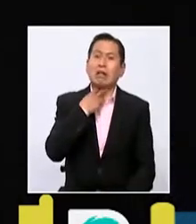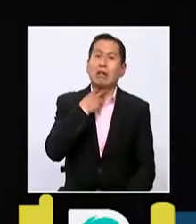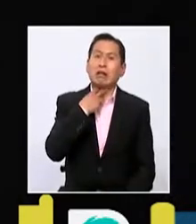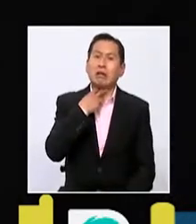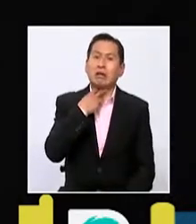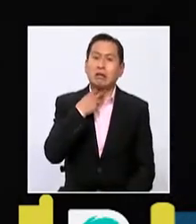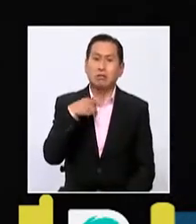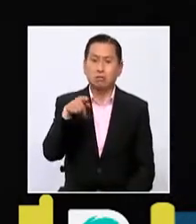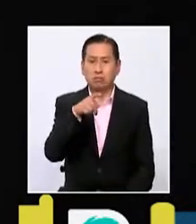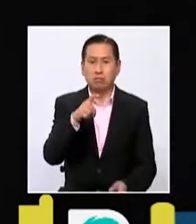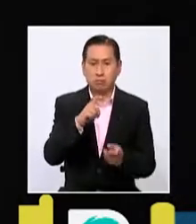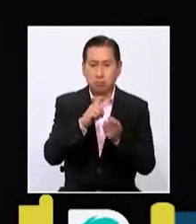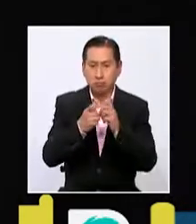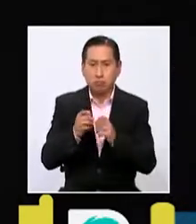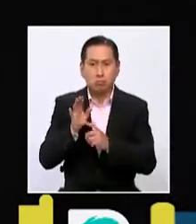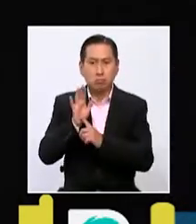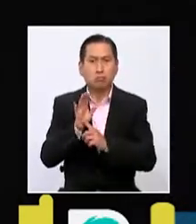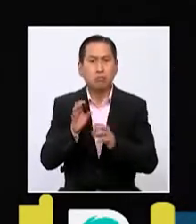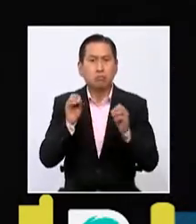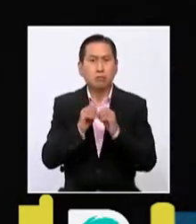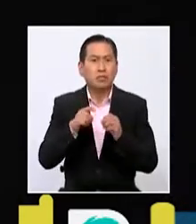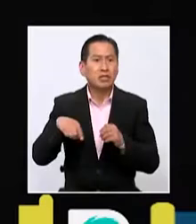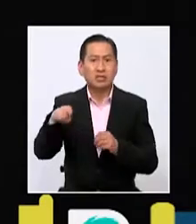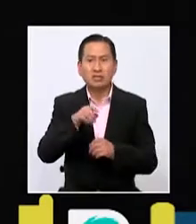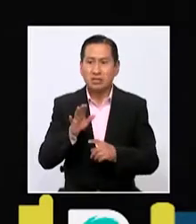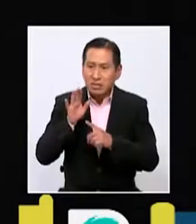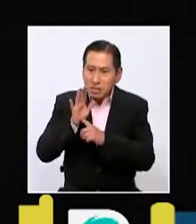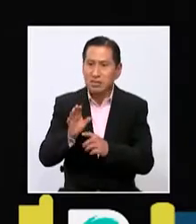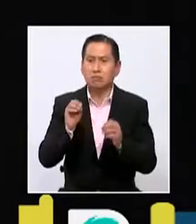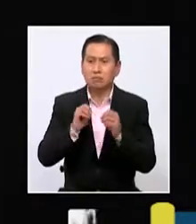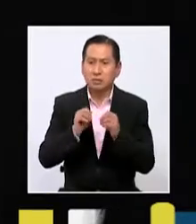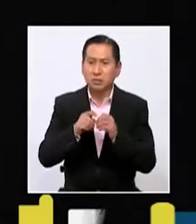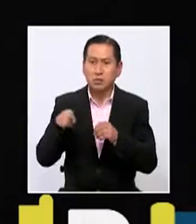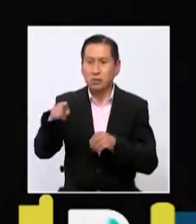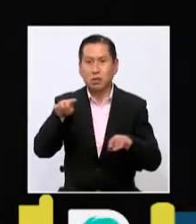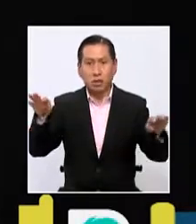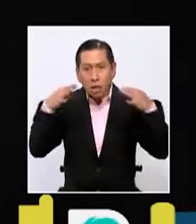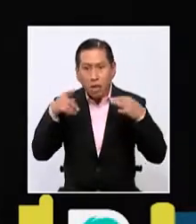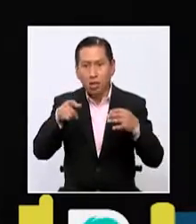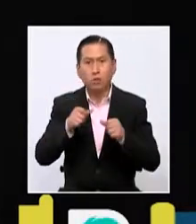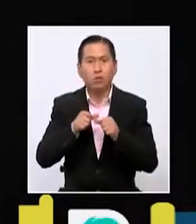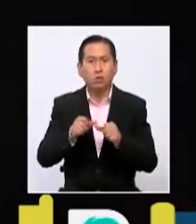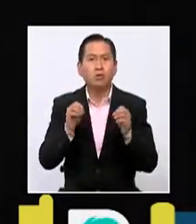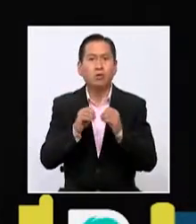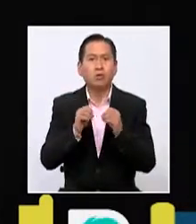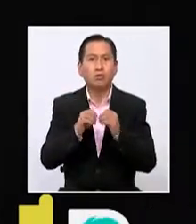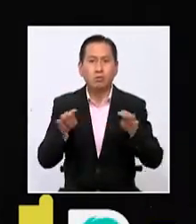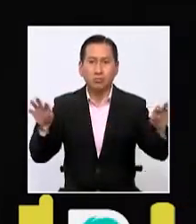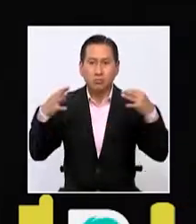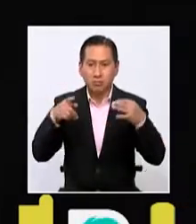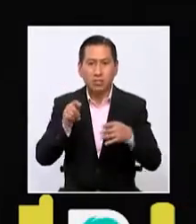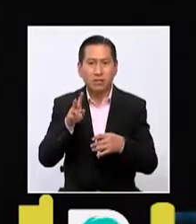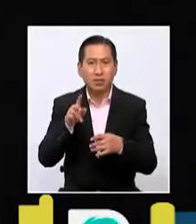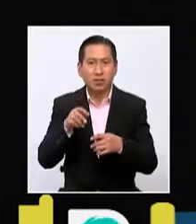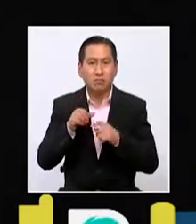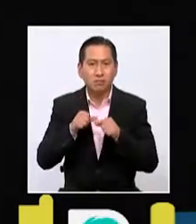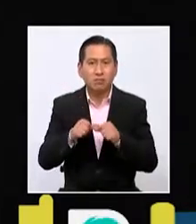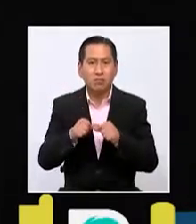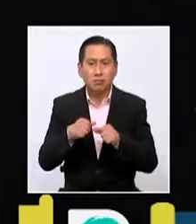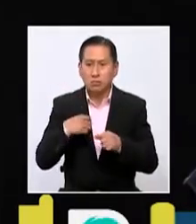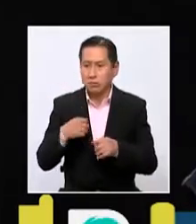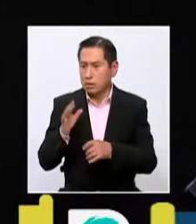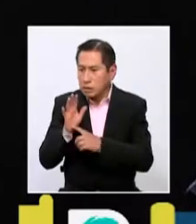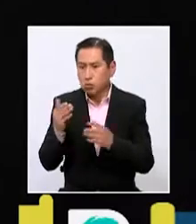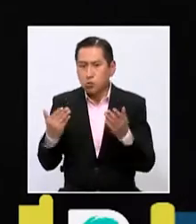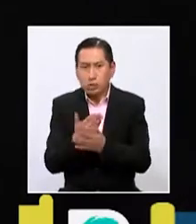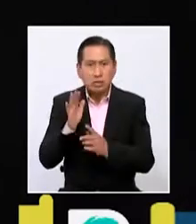los efectos de poner contenidos para tratar de mantener a la audiencia, al auditorio, en su canal. Hasta